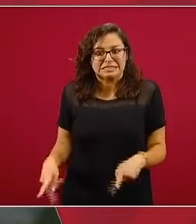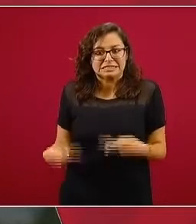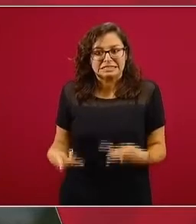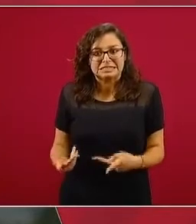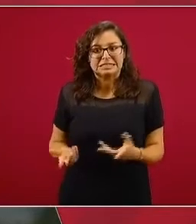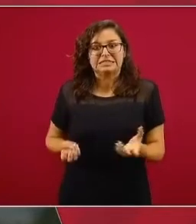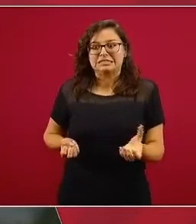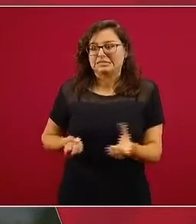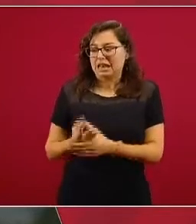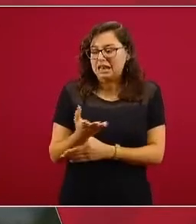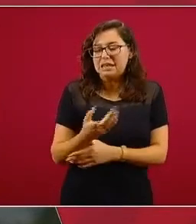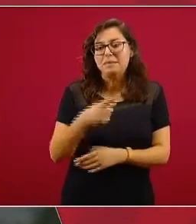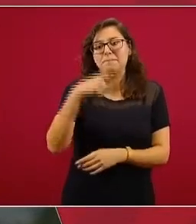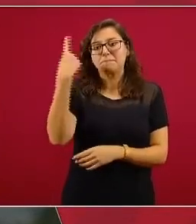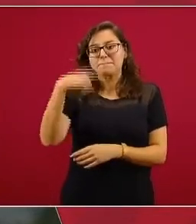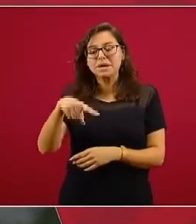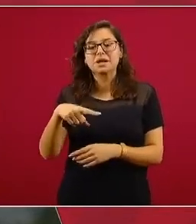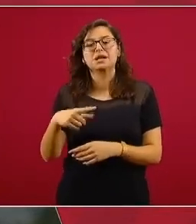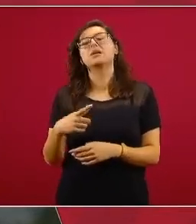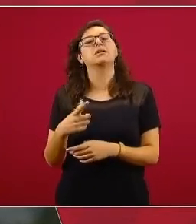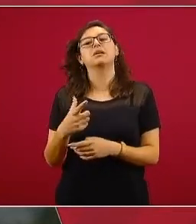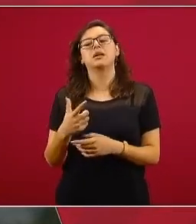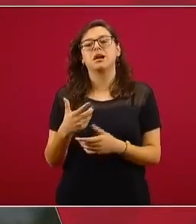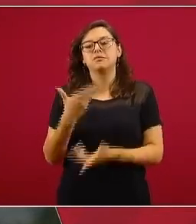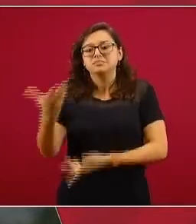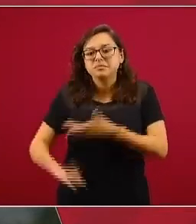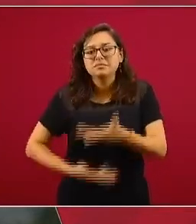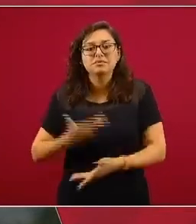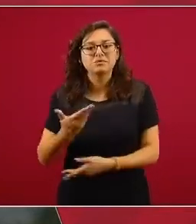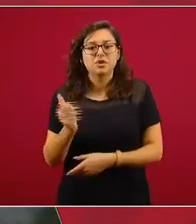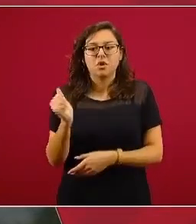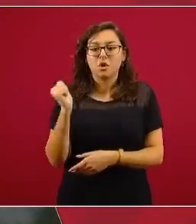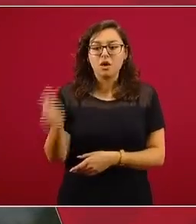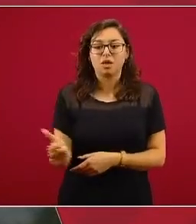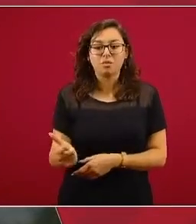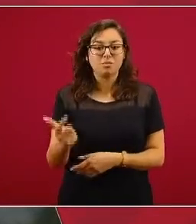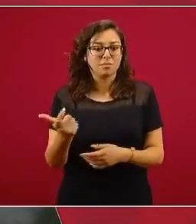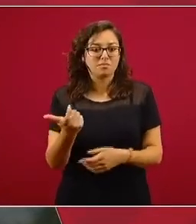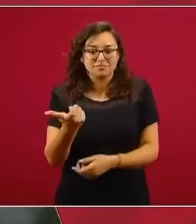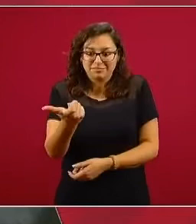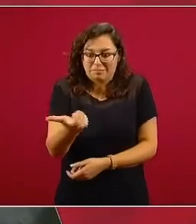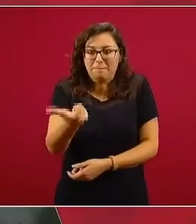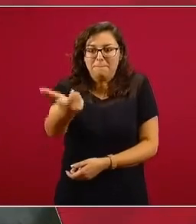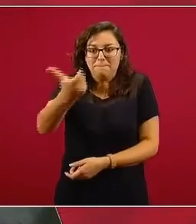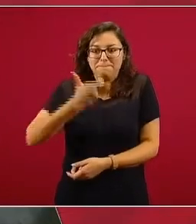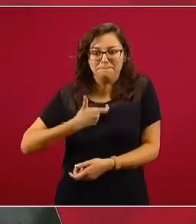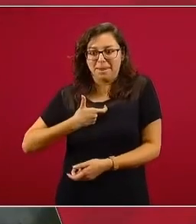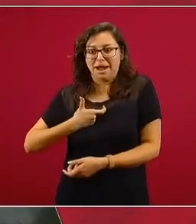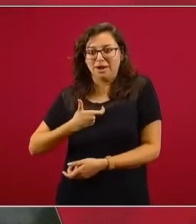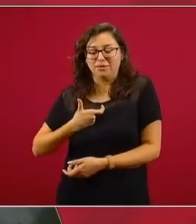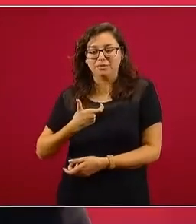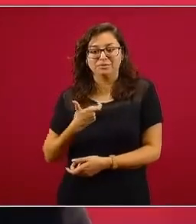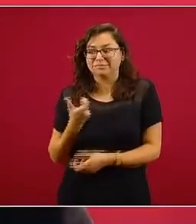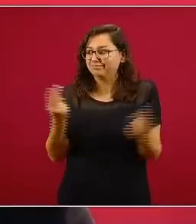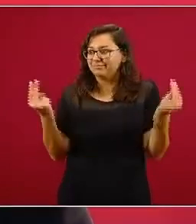producto, para poner a disposición un servicio y recibir un ingreso, un pago, un